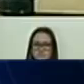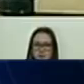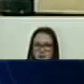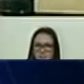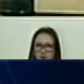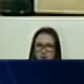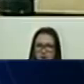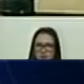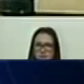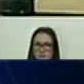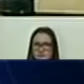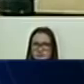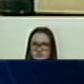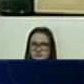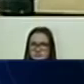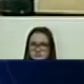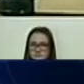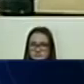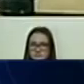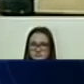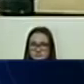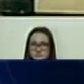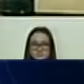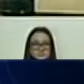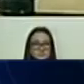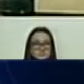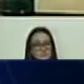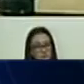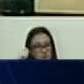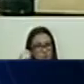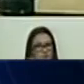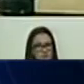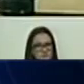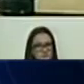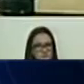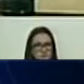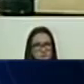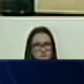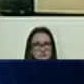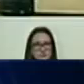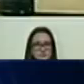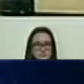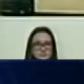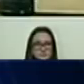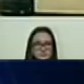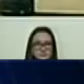inmenso territorio suramericano, amazónico, andino, caribeño, pacífico,